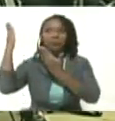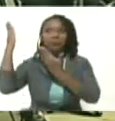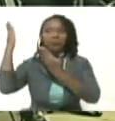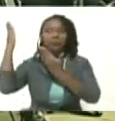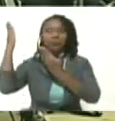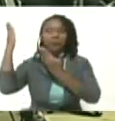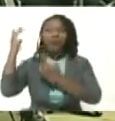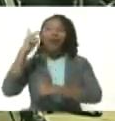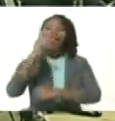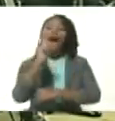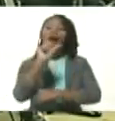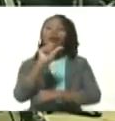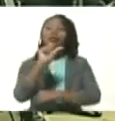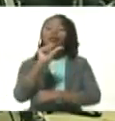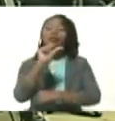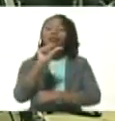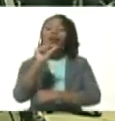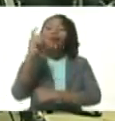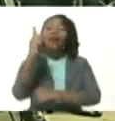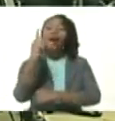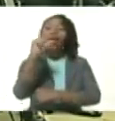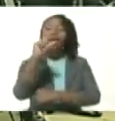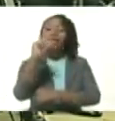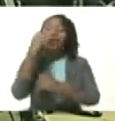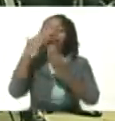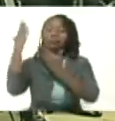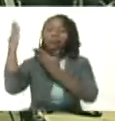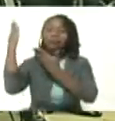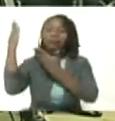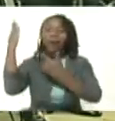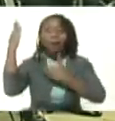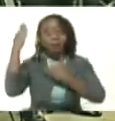KS, ¿no? KS, bueno, mi saludo.